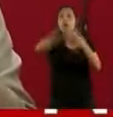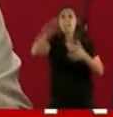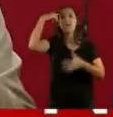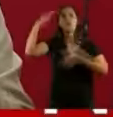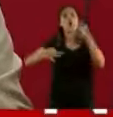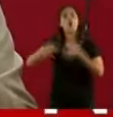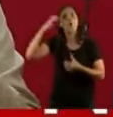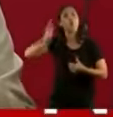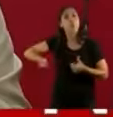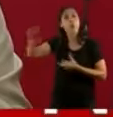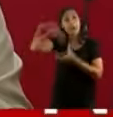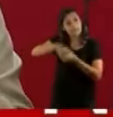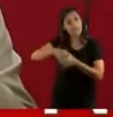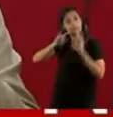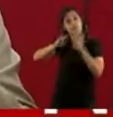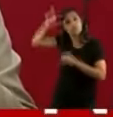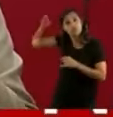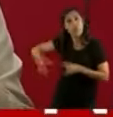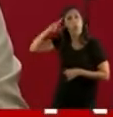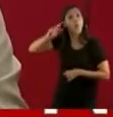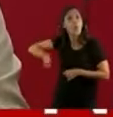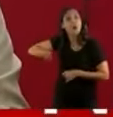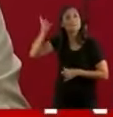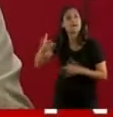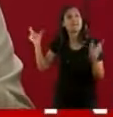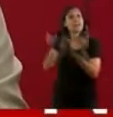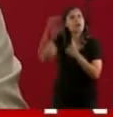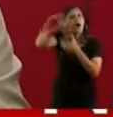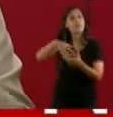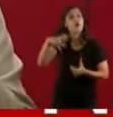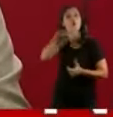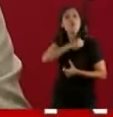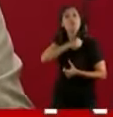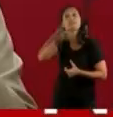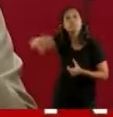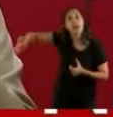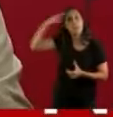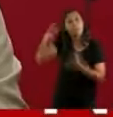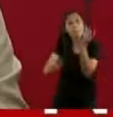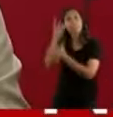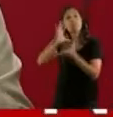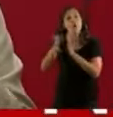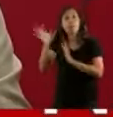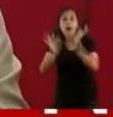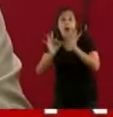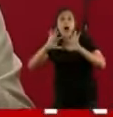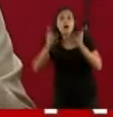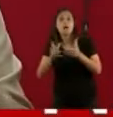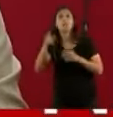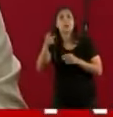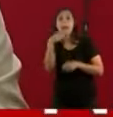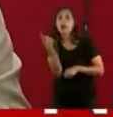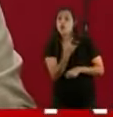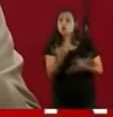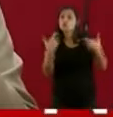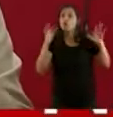jueces que van a tener un carácter confidencial para plantear un modelo operacional diferente que